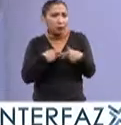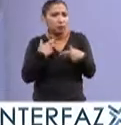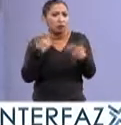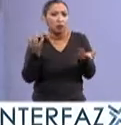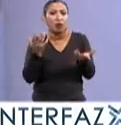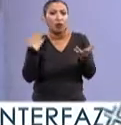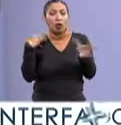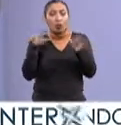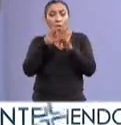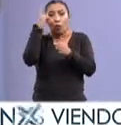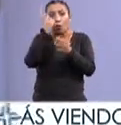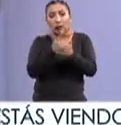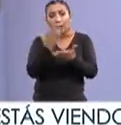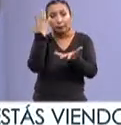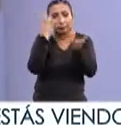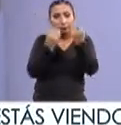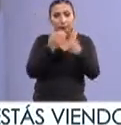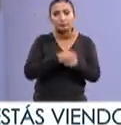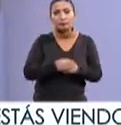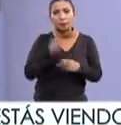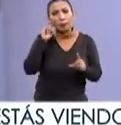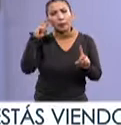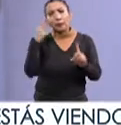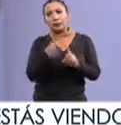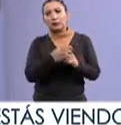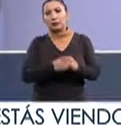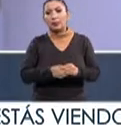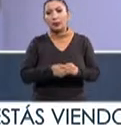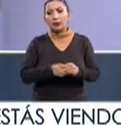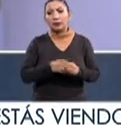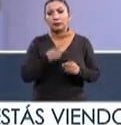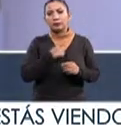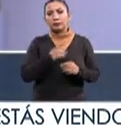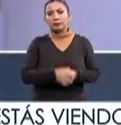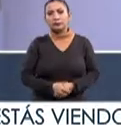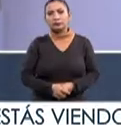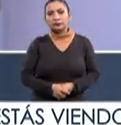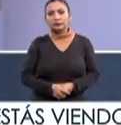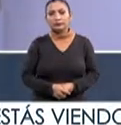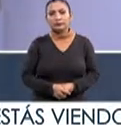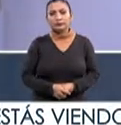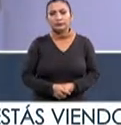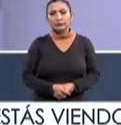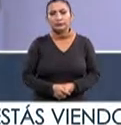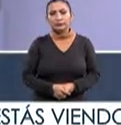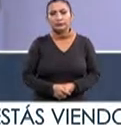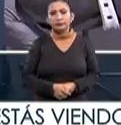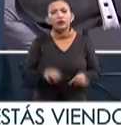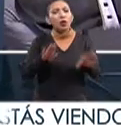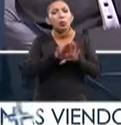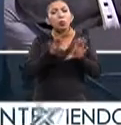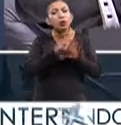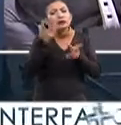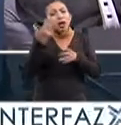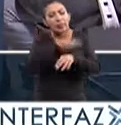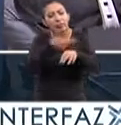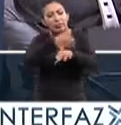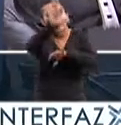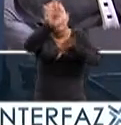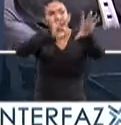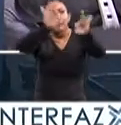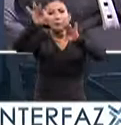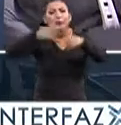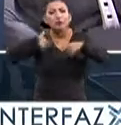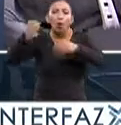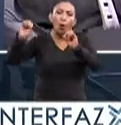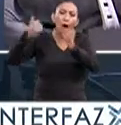una visión única, una visión, sí, solamente suya, quizás. Claro, claro. ¿Y cómo hicieron este proceso de selección o